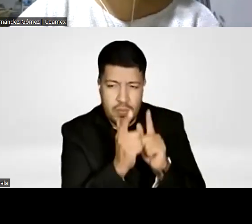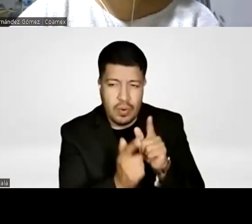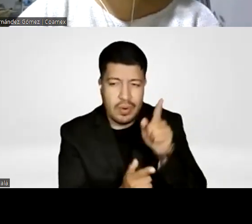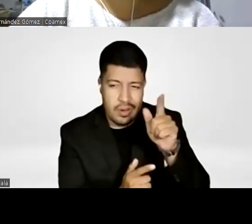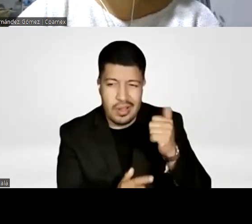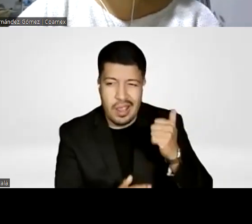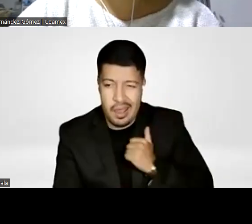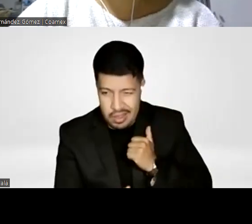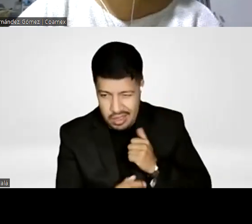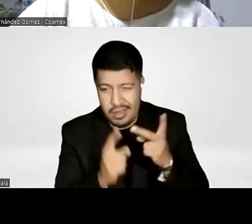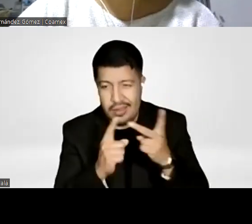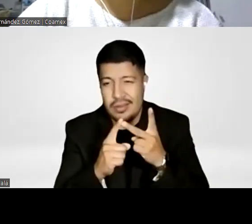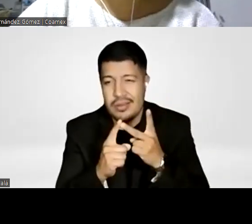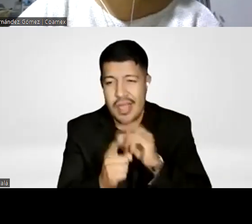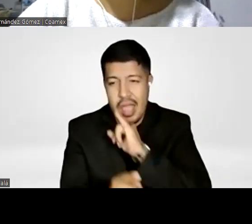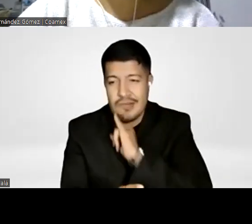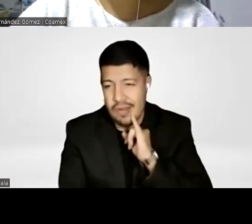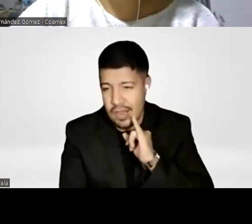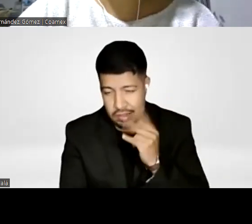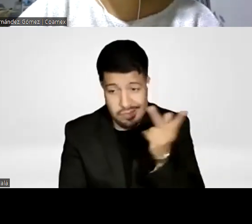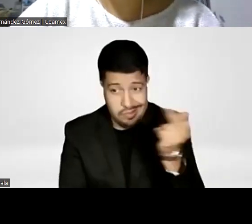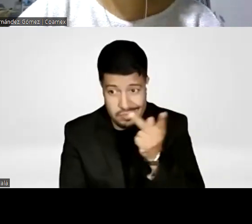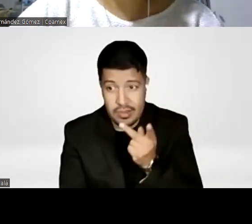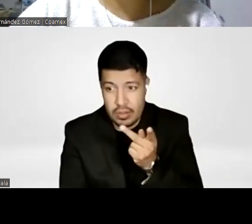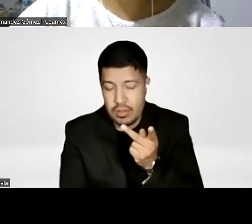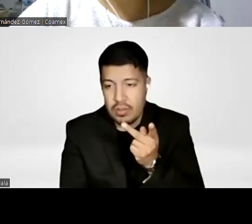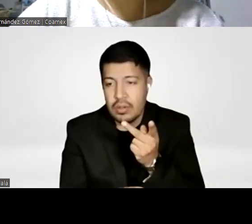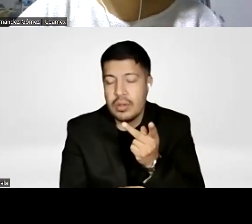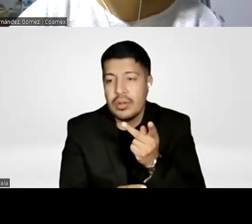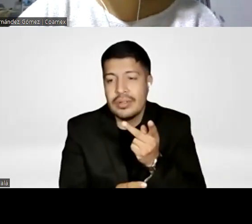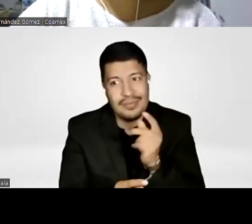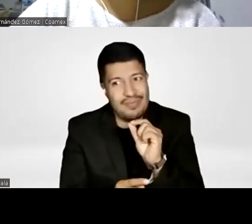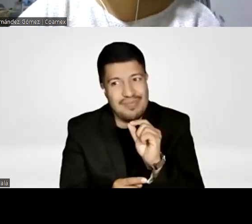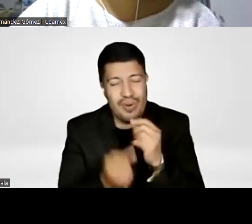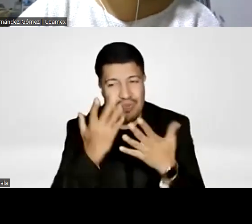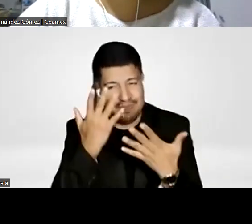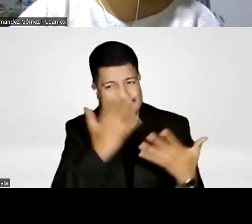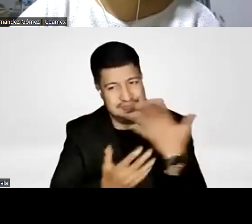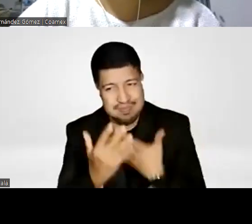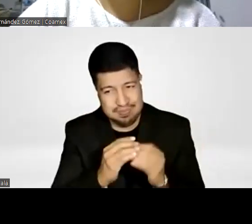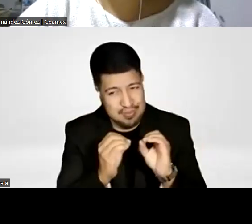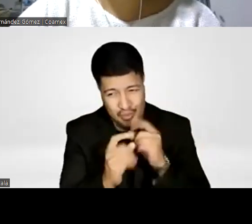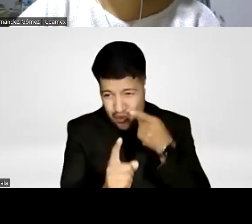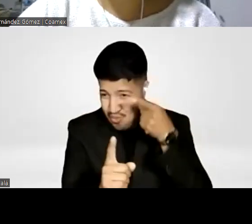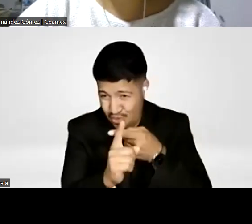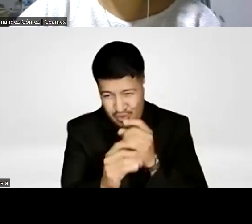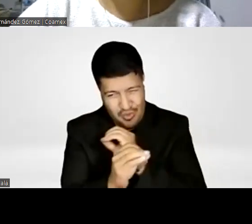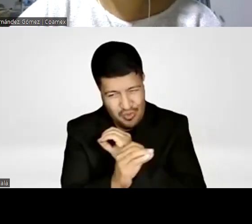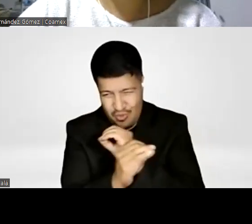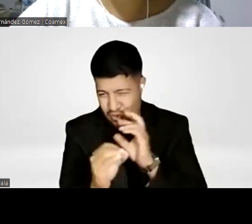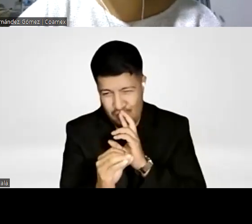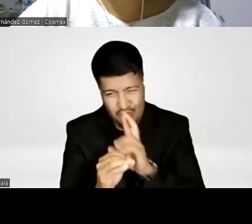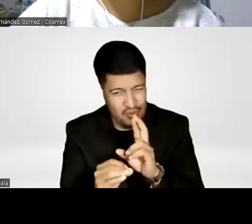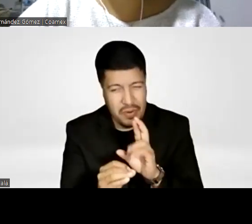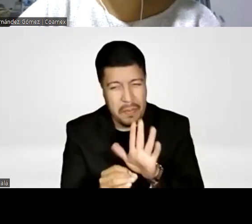que incluyeron más variables que pudieran confundir y apunta más hacia